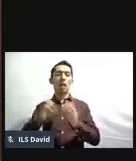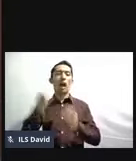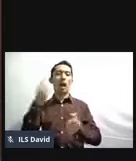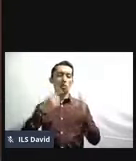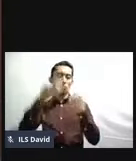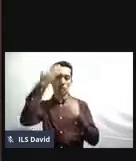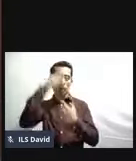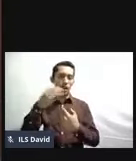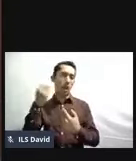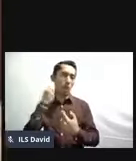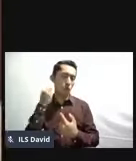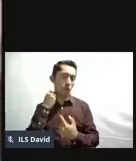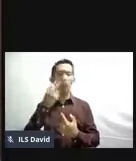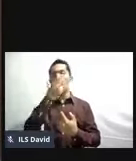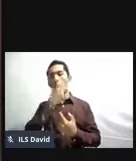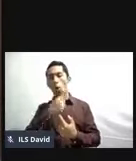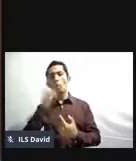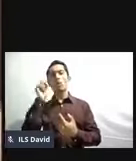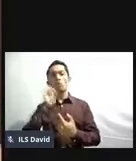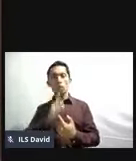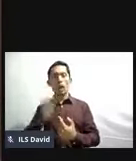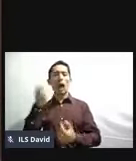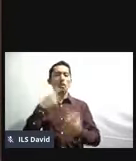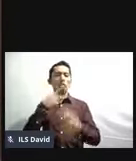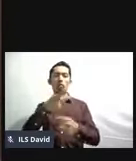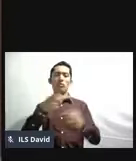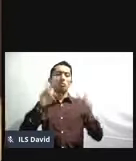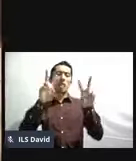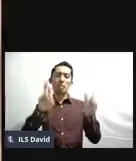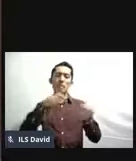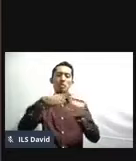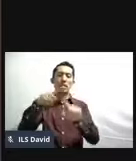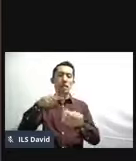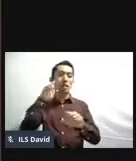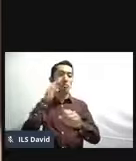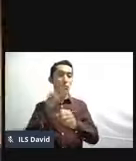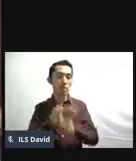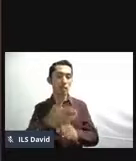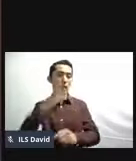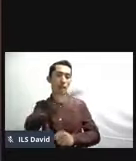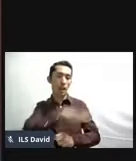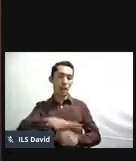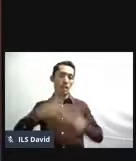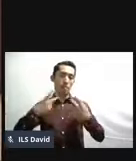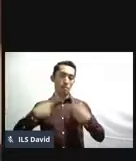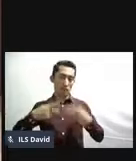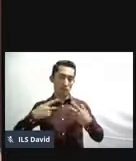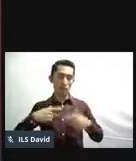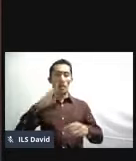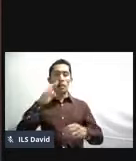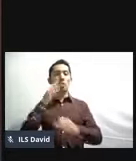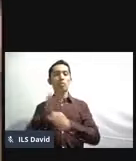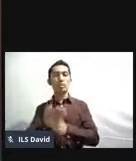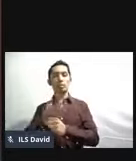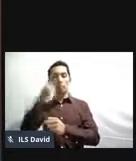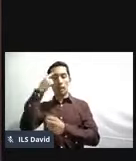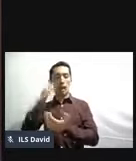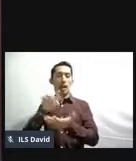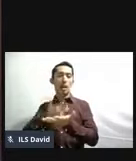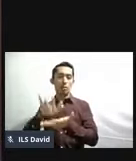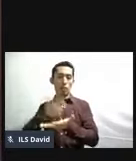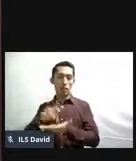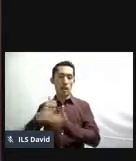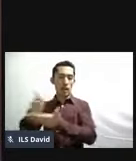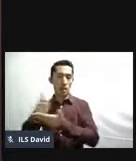que existe la responsabilidad social, existe la responsabilidad civil, existe la responsabilidad solidaria, la